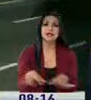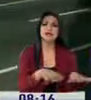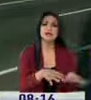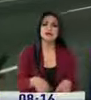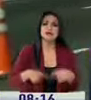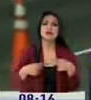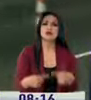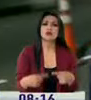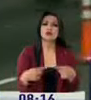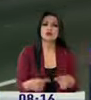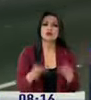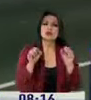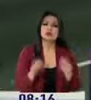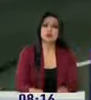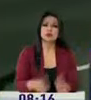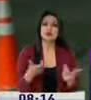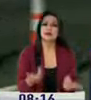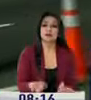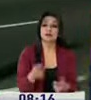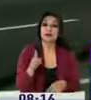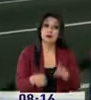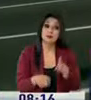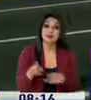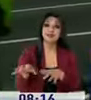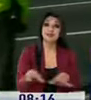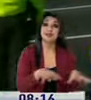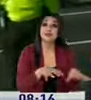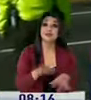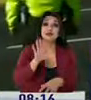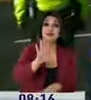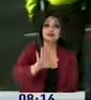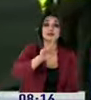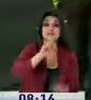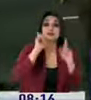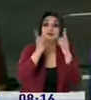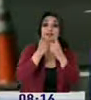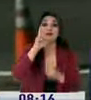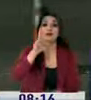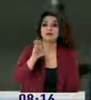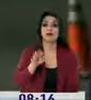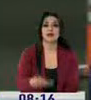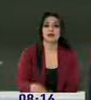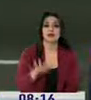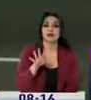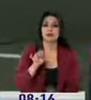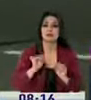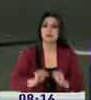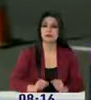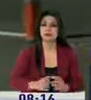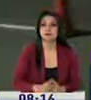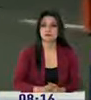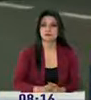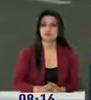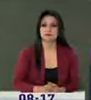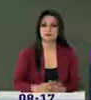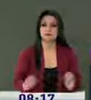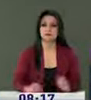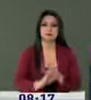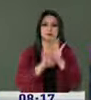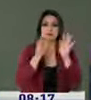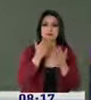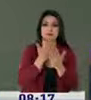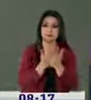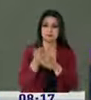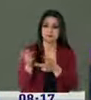actividades diarias, todos los días y muchas actividades en San Rafael debido a la falta de instituciones aquí en la Armenia. Perfecto, está clarísimo.